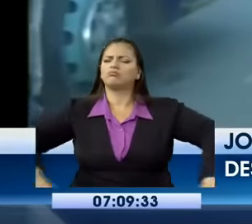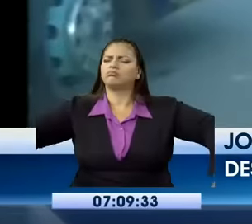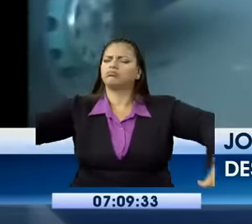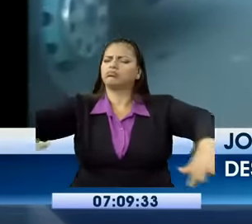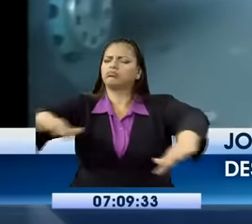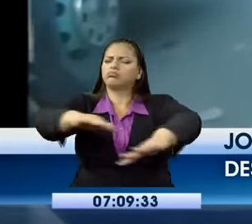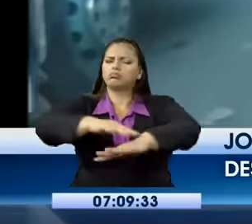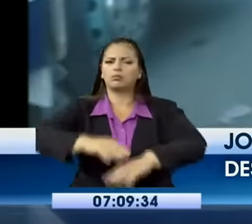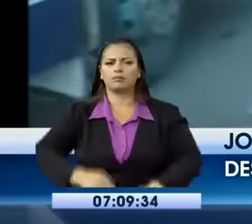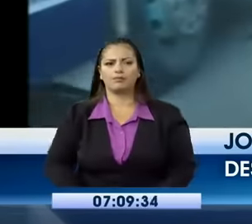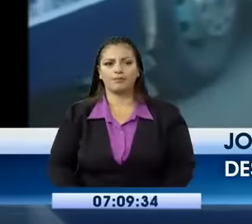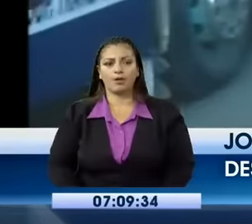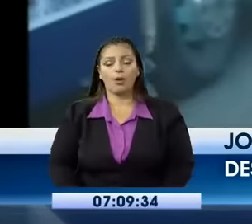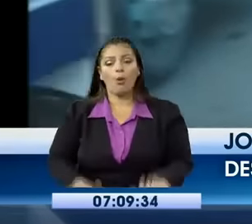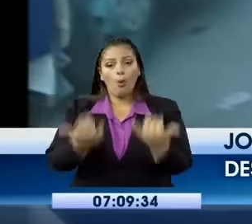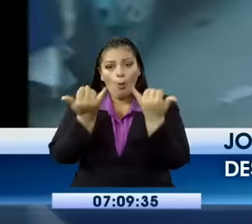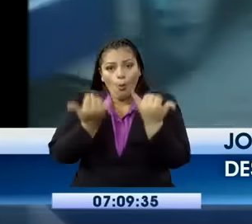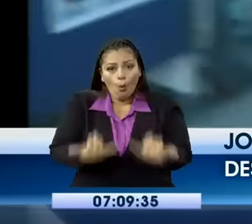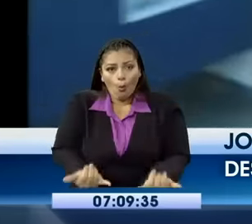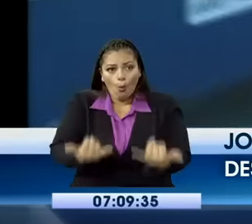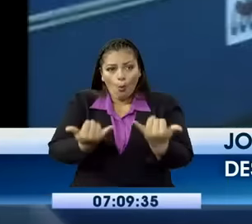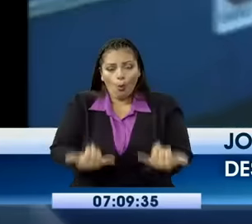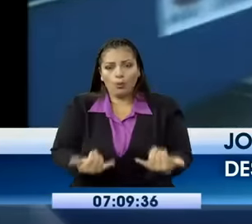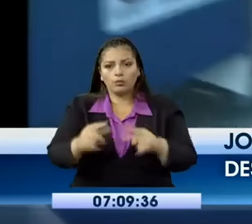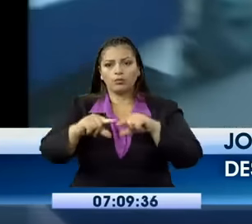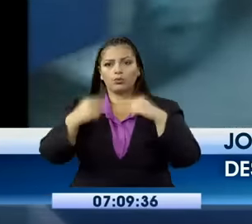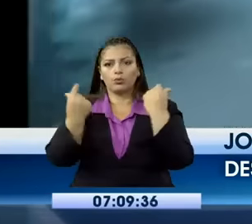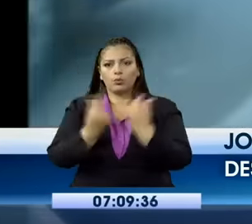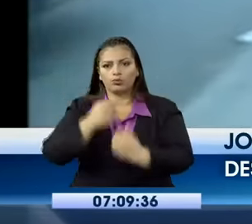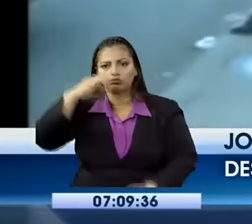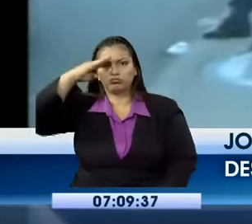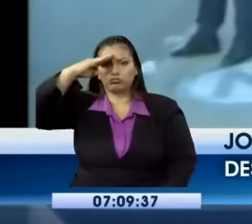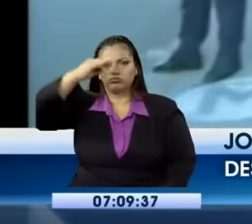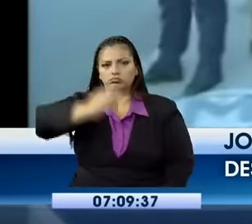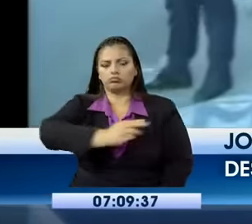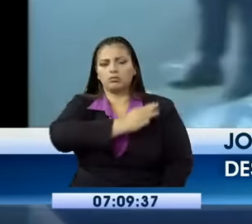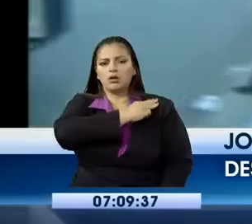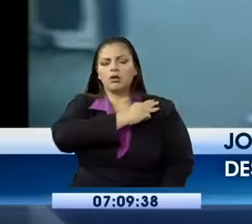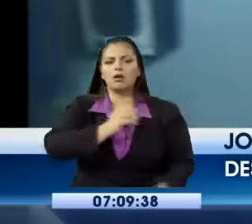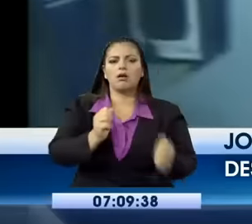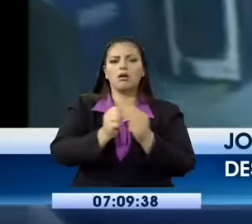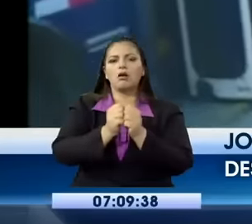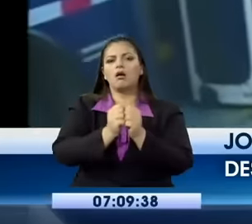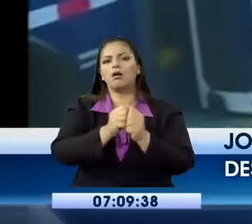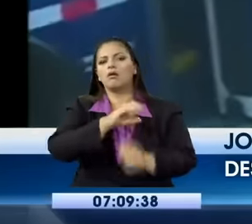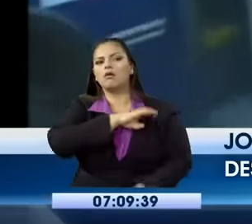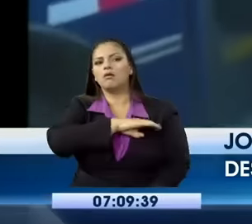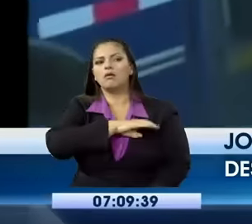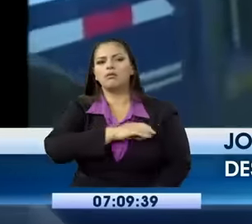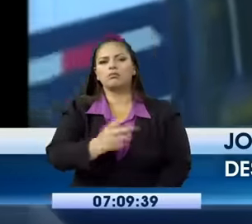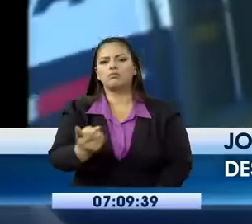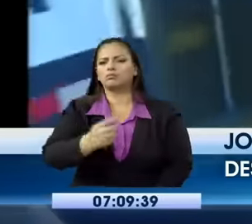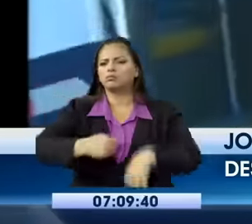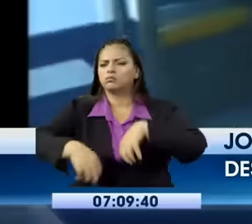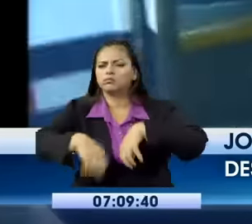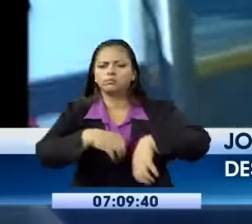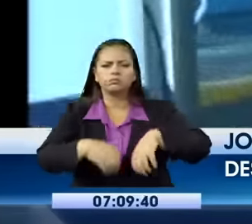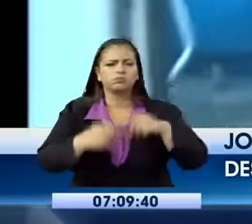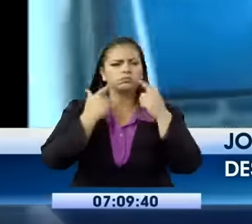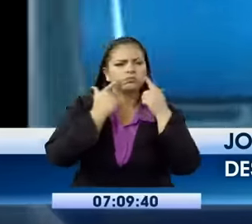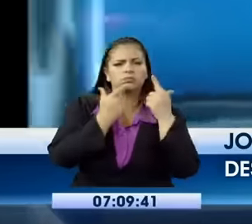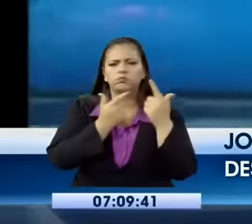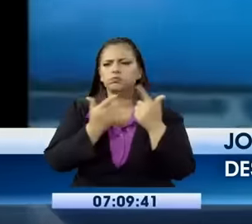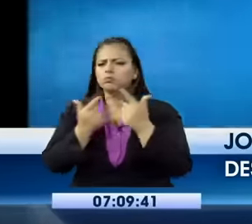la excepción y observamos ya a un grupo de uniformados pendientes observando cualquier movimiento fuera de lo